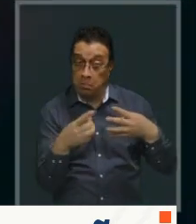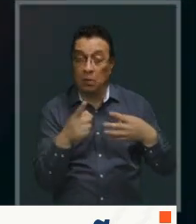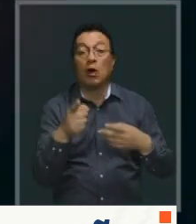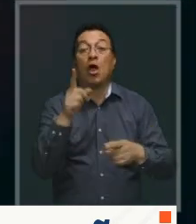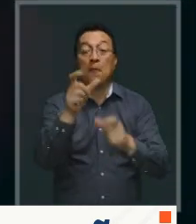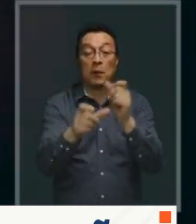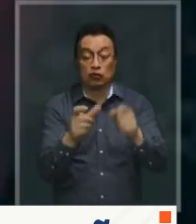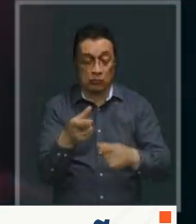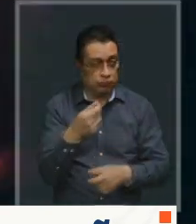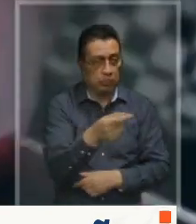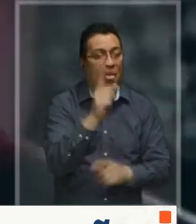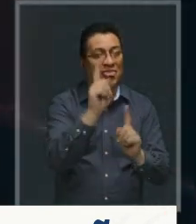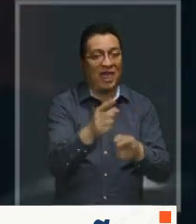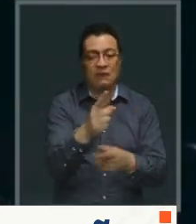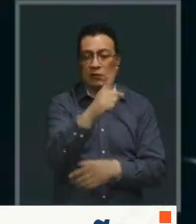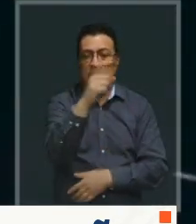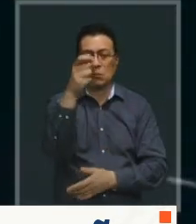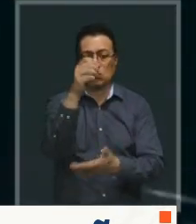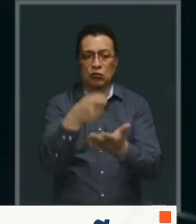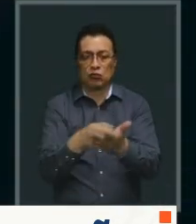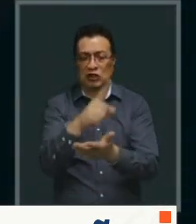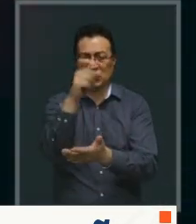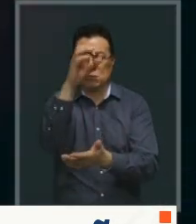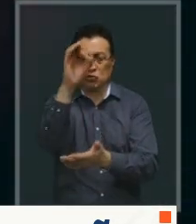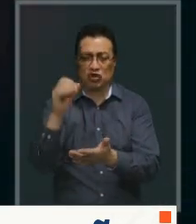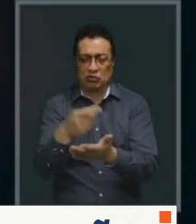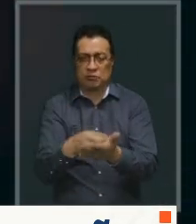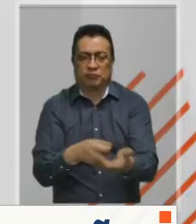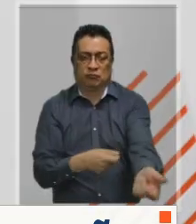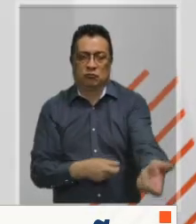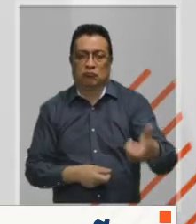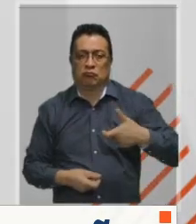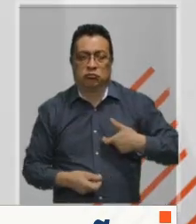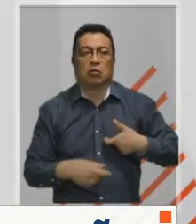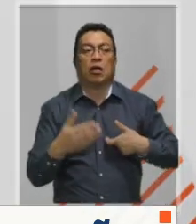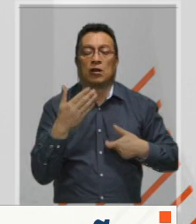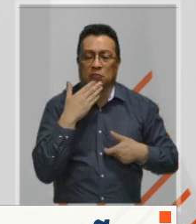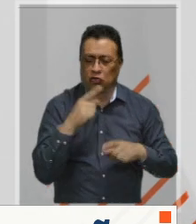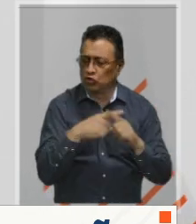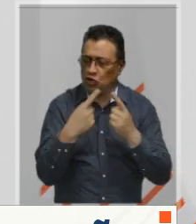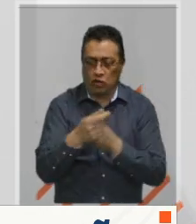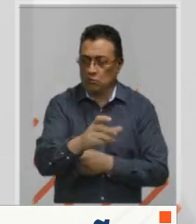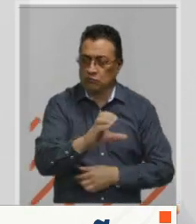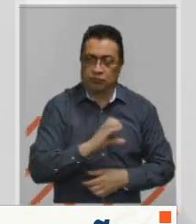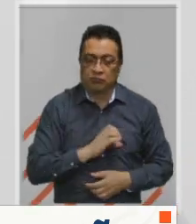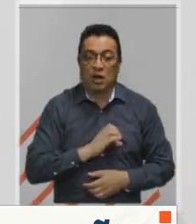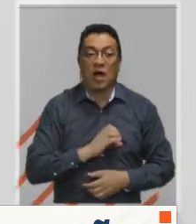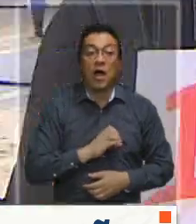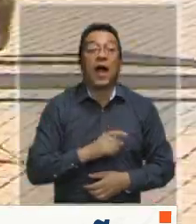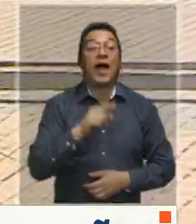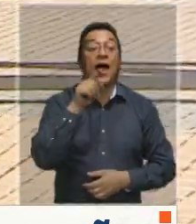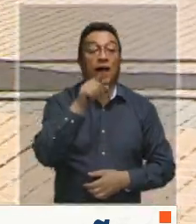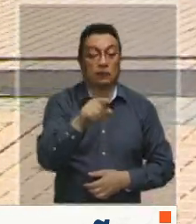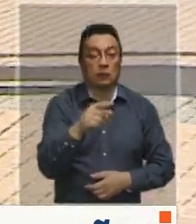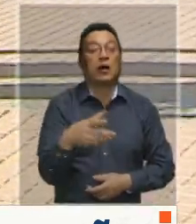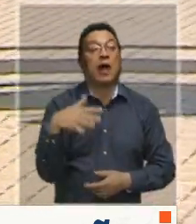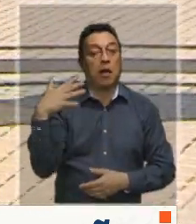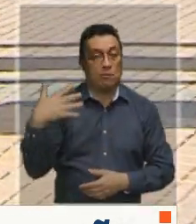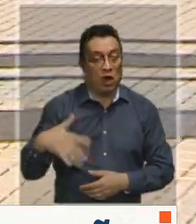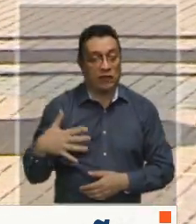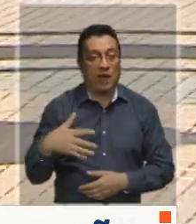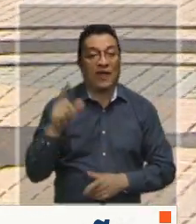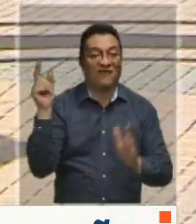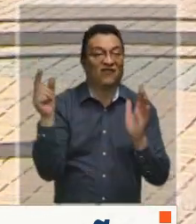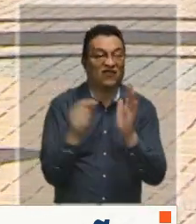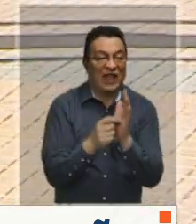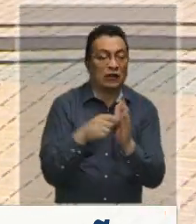derecho de que se les devuelva todo lo pagado, incluyendo el cargo por servicio de las tiqueteras. Es lo primordial porque durante esta fecha la gente se